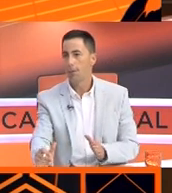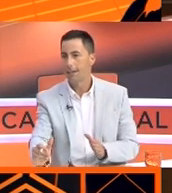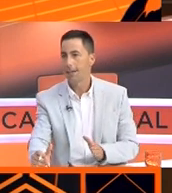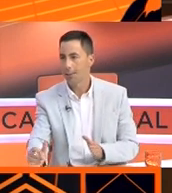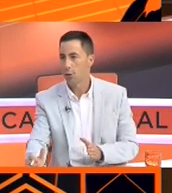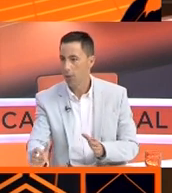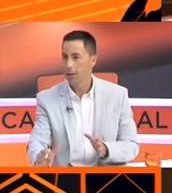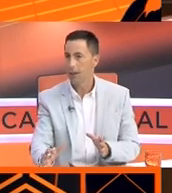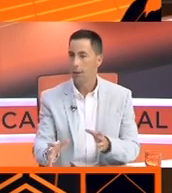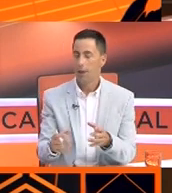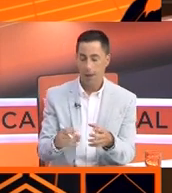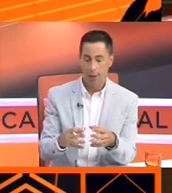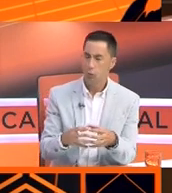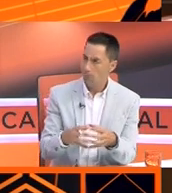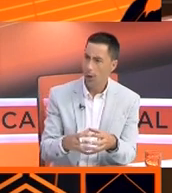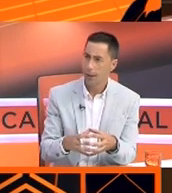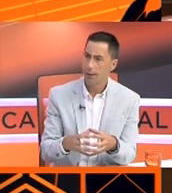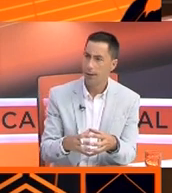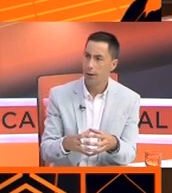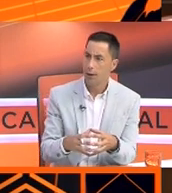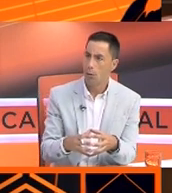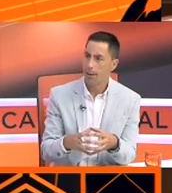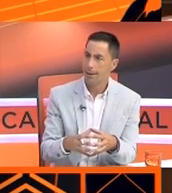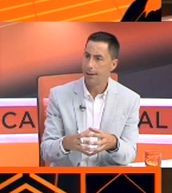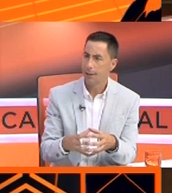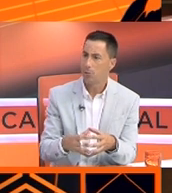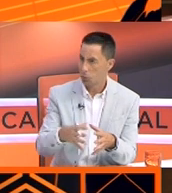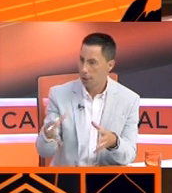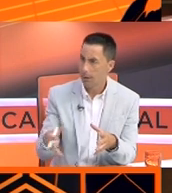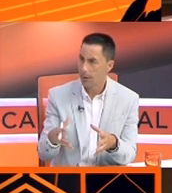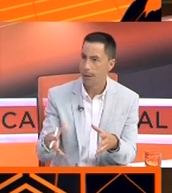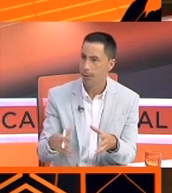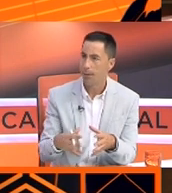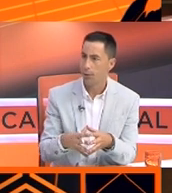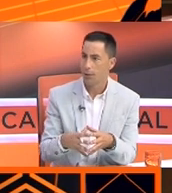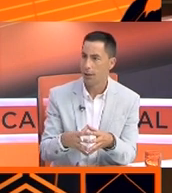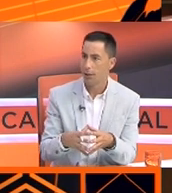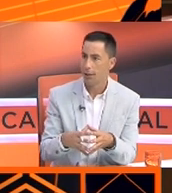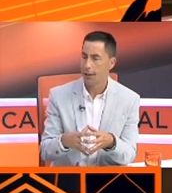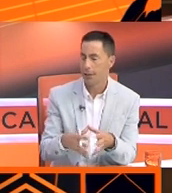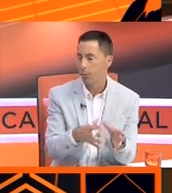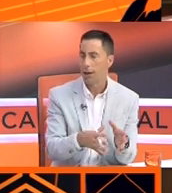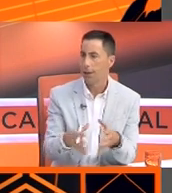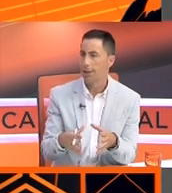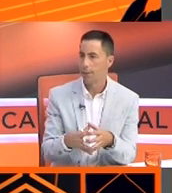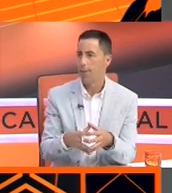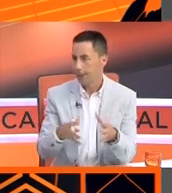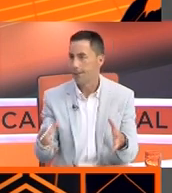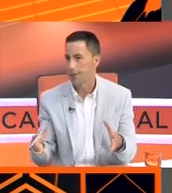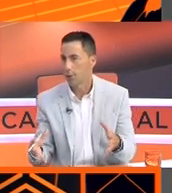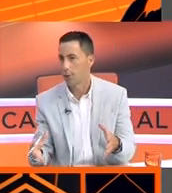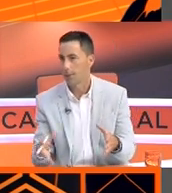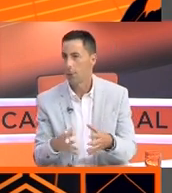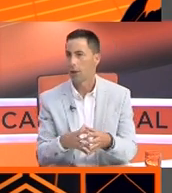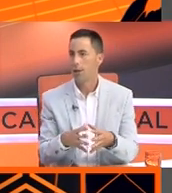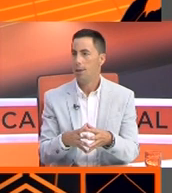se van oficializando. Vamos a tener muchas mujeres como cabezas de lista, sobre todo en el debate al Parlamento de Canarias por la Isla de Tenerife. Va a estar